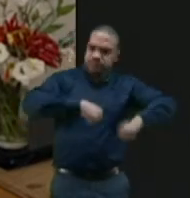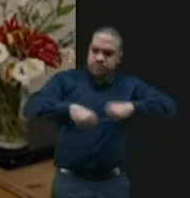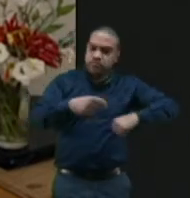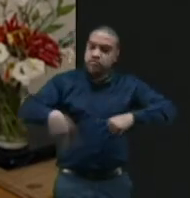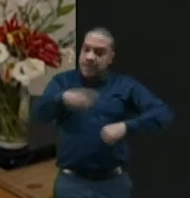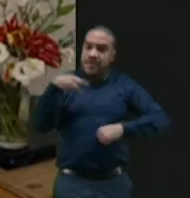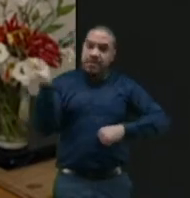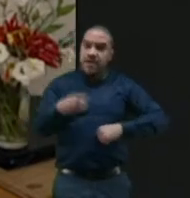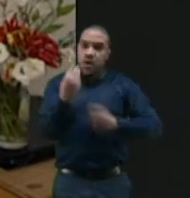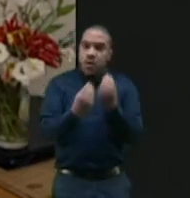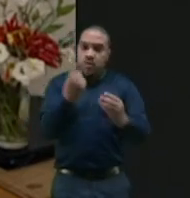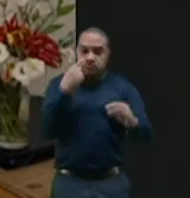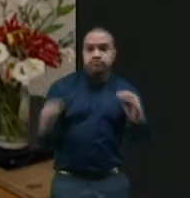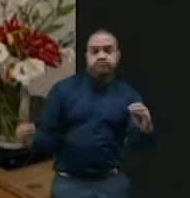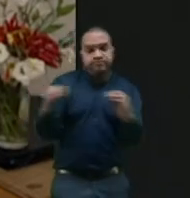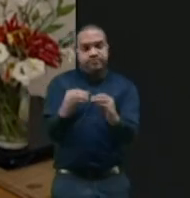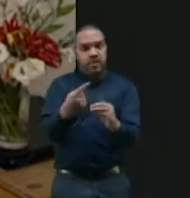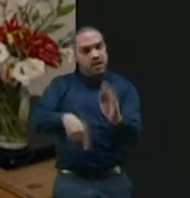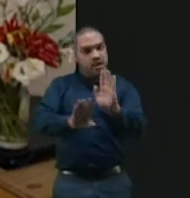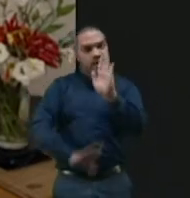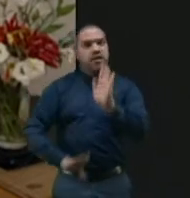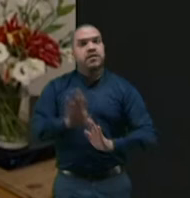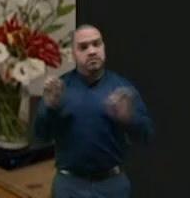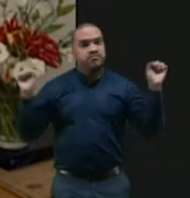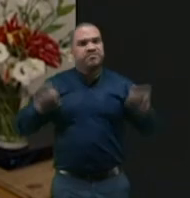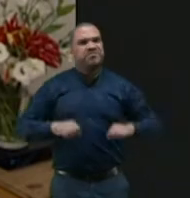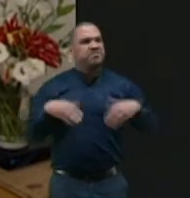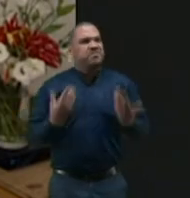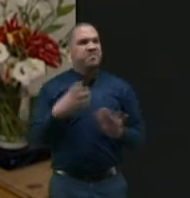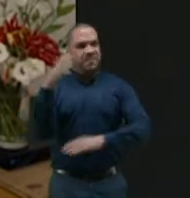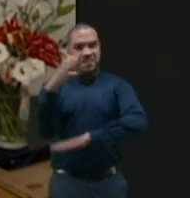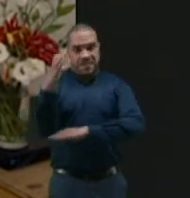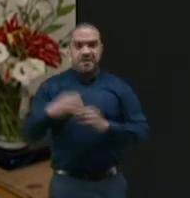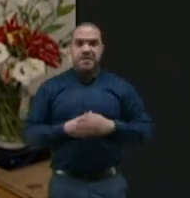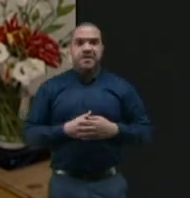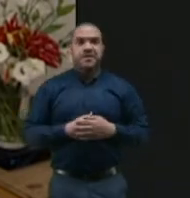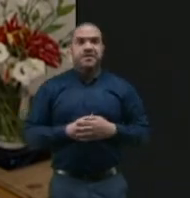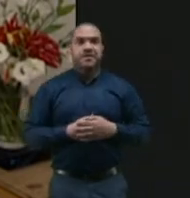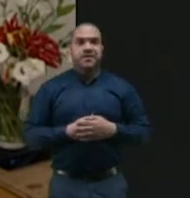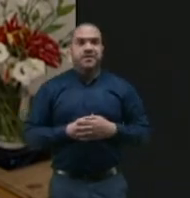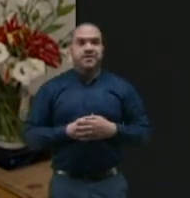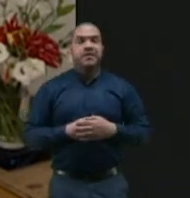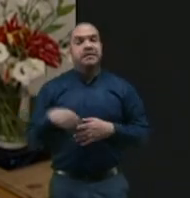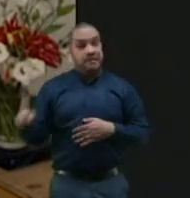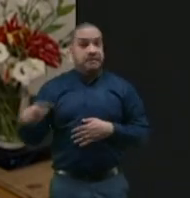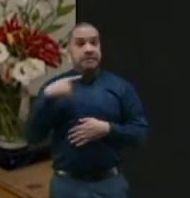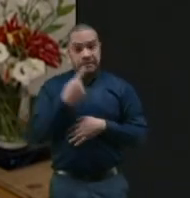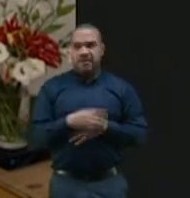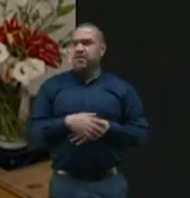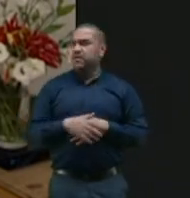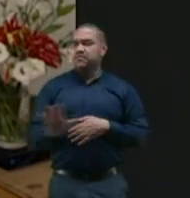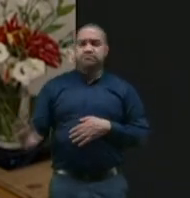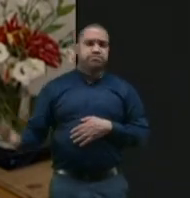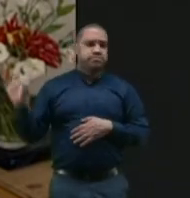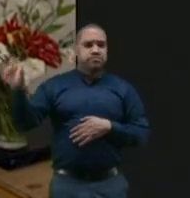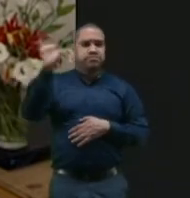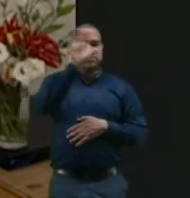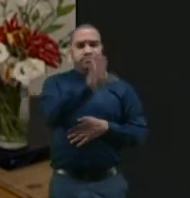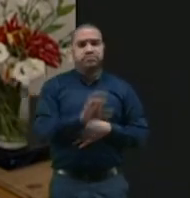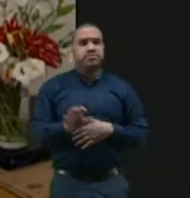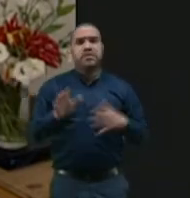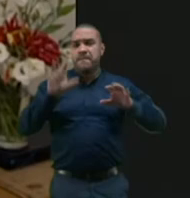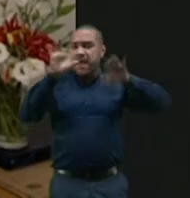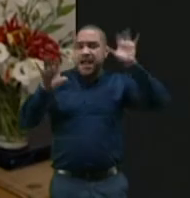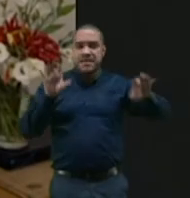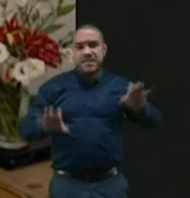su posibilidad de éxito. Y creo que hasta cierto punto esto nos dice que todos los países pueden hacerlo siempre y